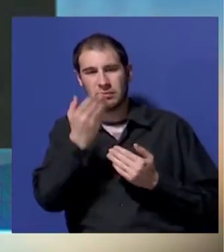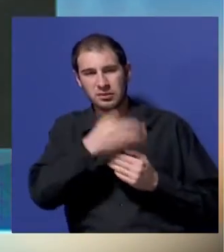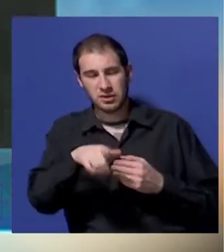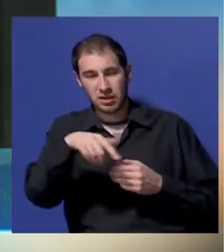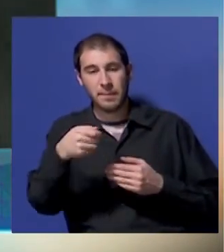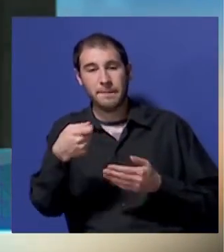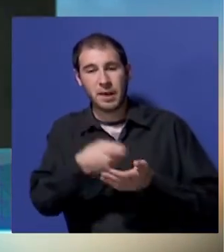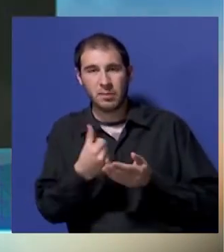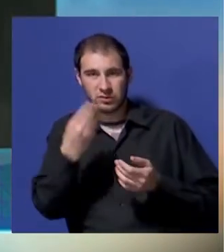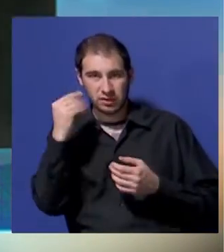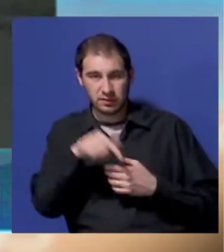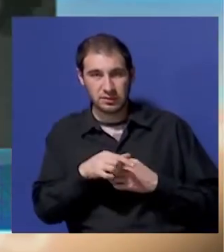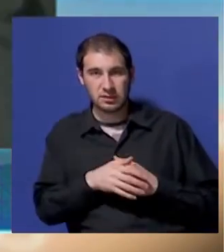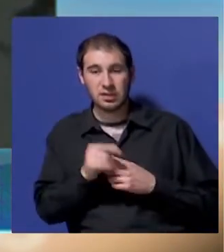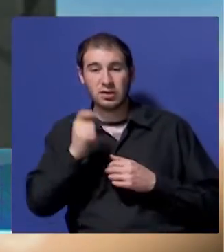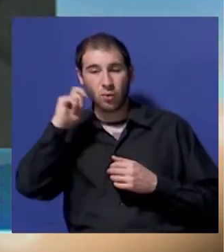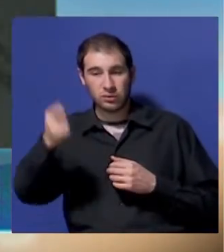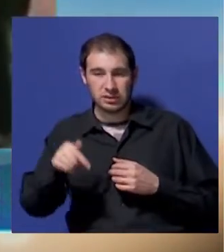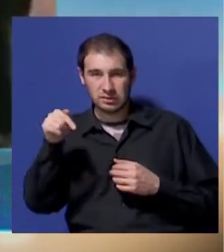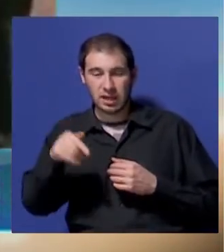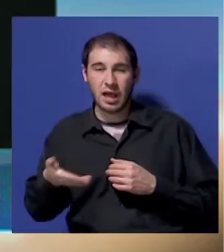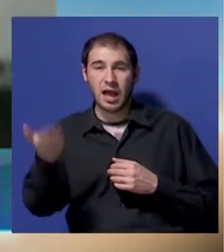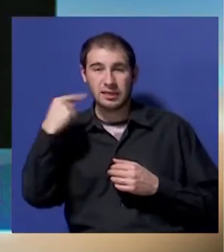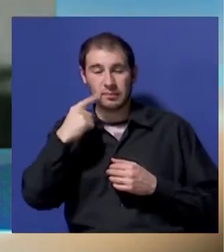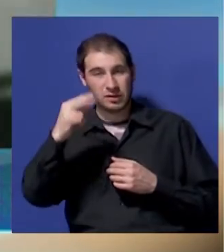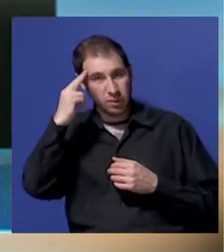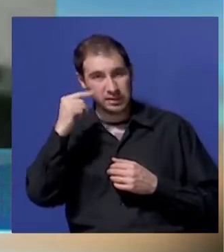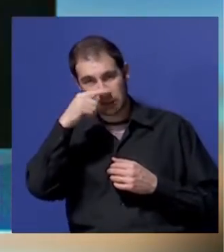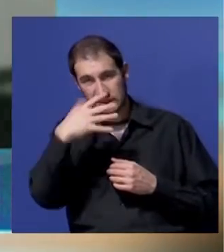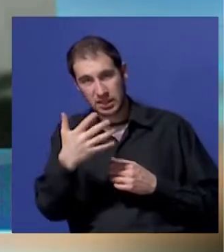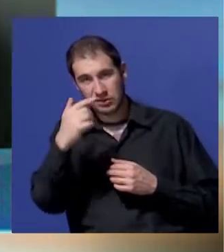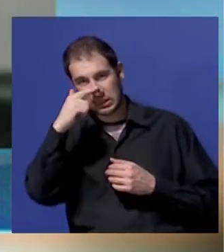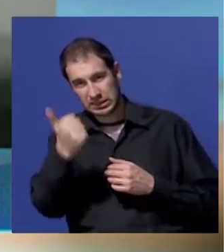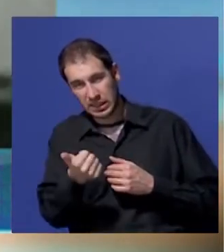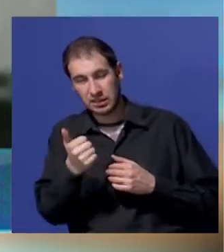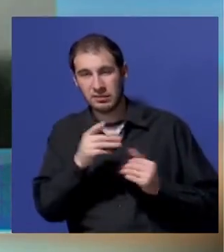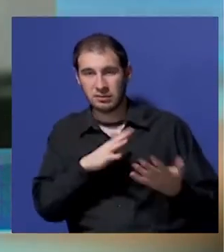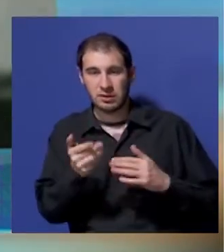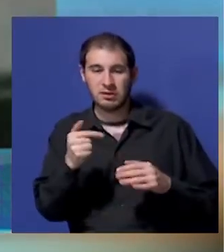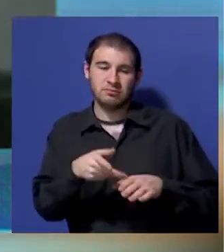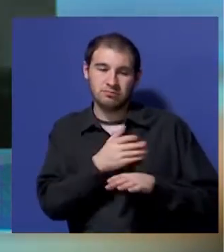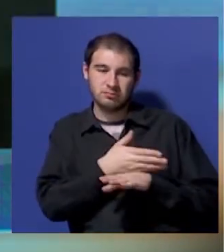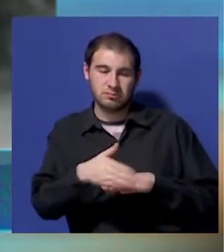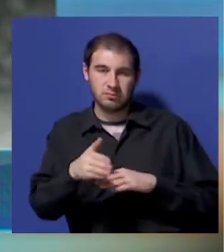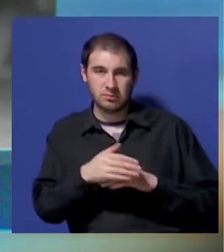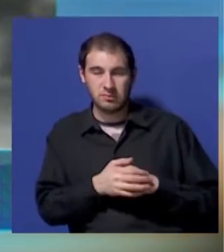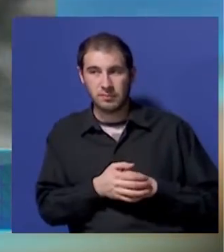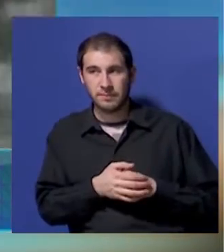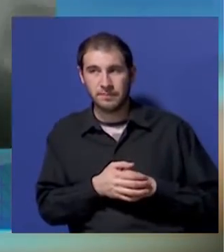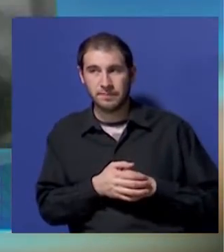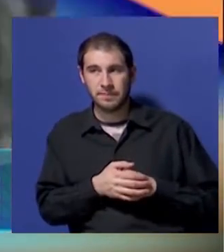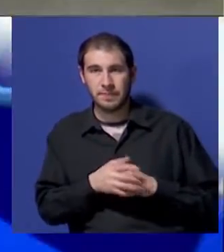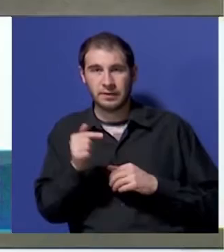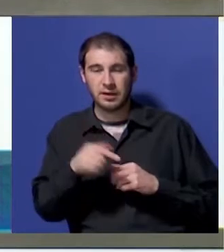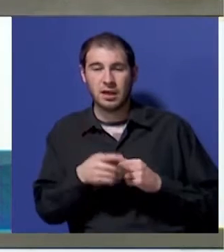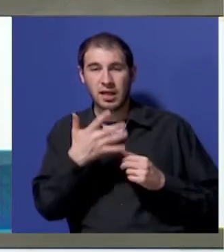en muchos casos. Esa era la justicia que había en el año 75, 76 y a partir de allí en adelante. Entonces tenemos